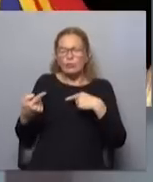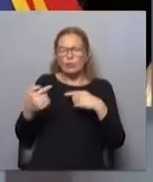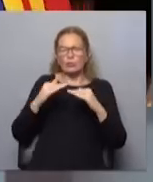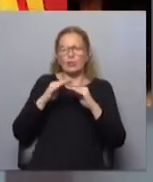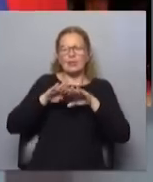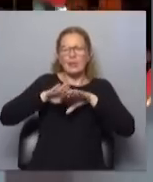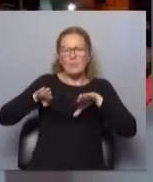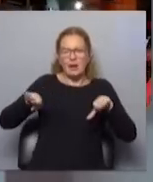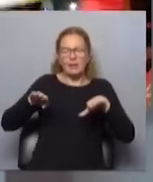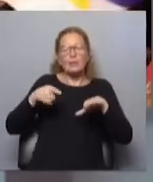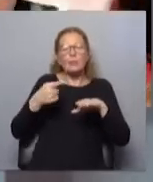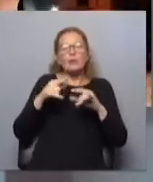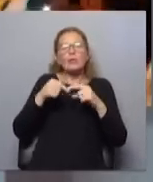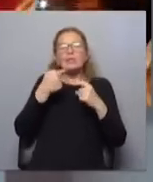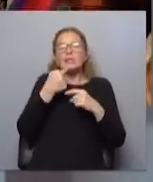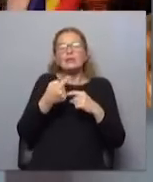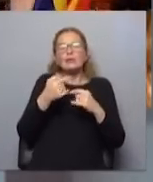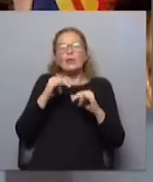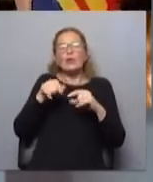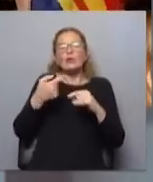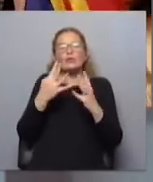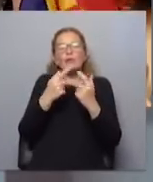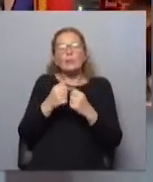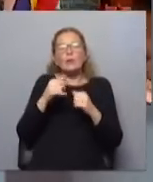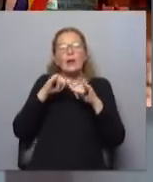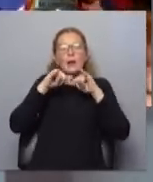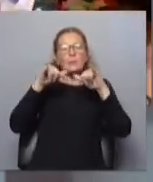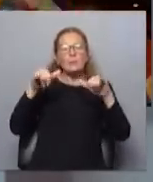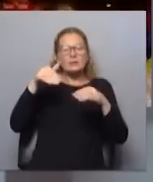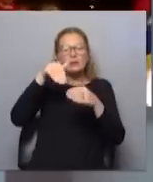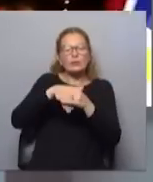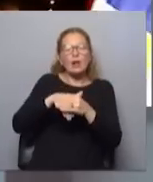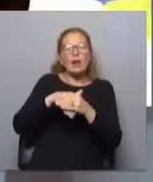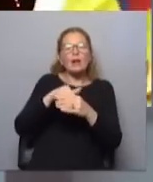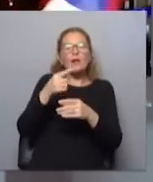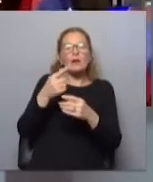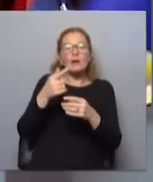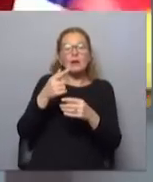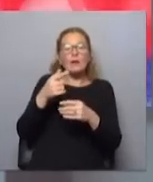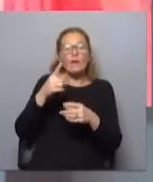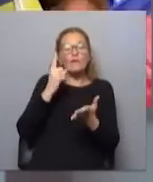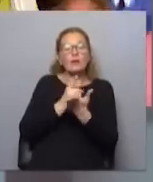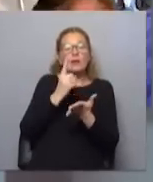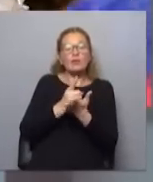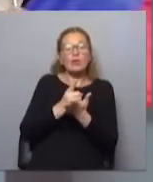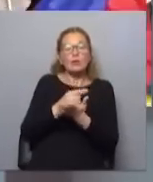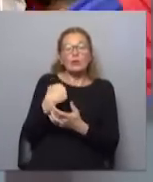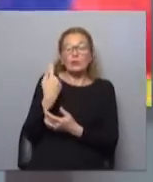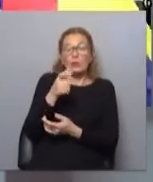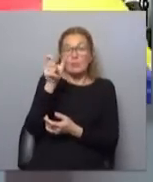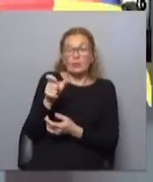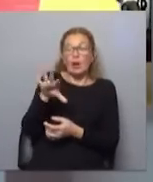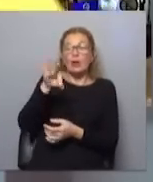nos separan dicho de otra forma en una campaña electoral tenemos la obligación de que la gente nos